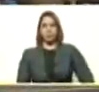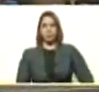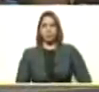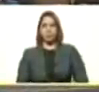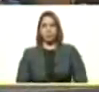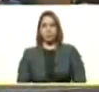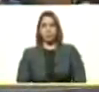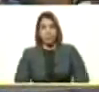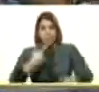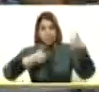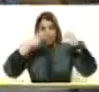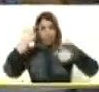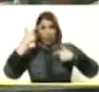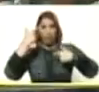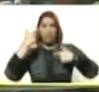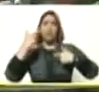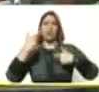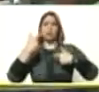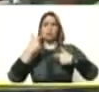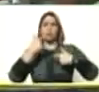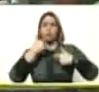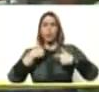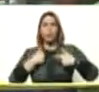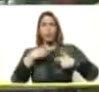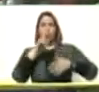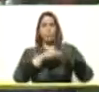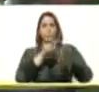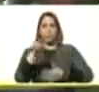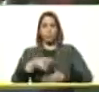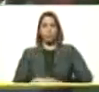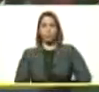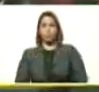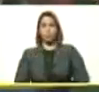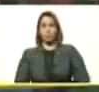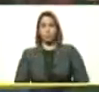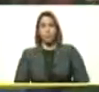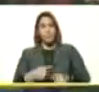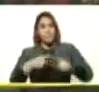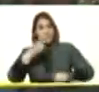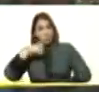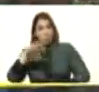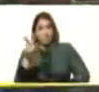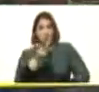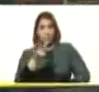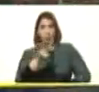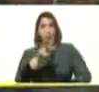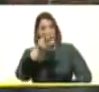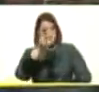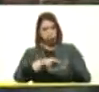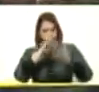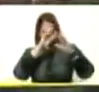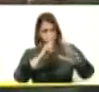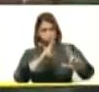El comandante Chávez nos puso 2021. Y el pueblo de Venezuela lo cumplió.